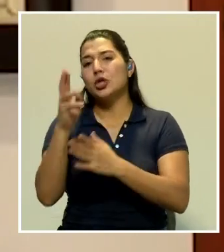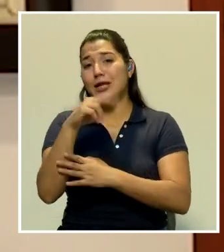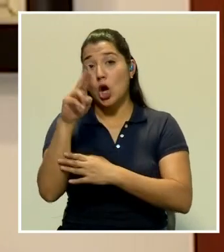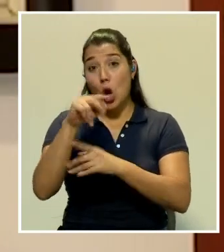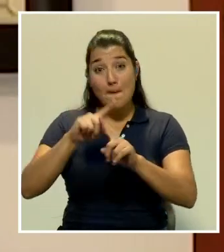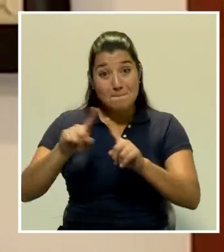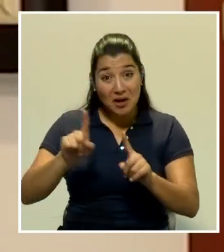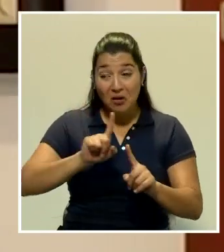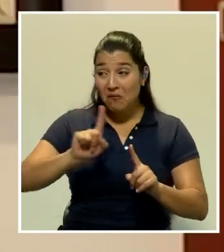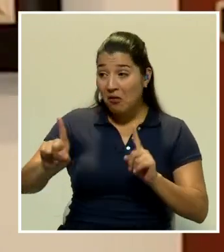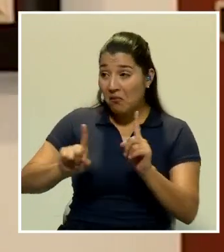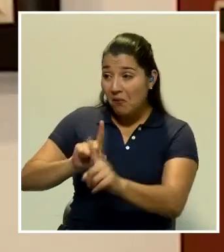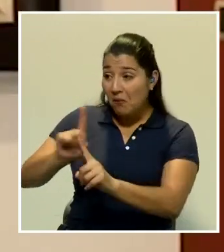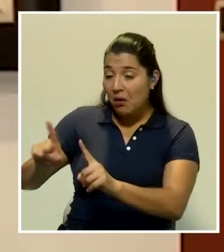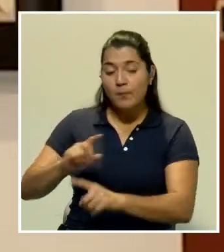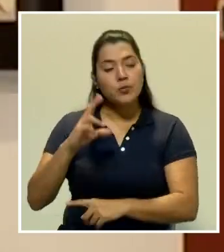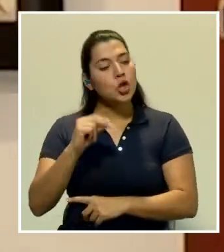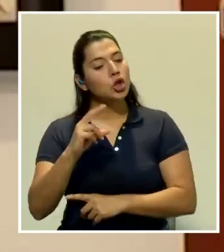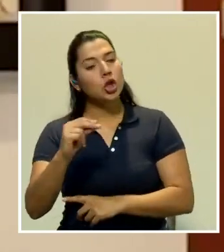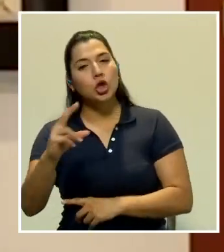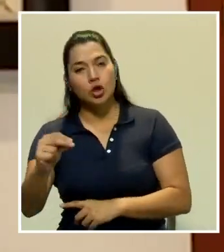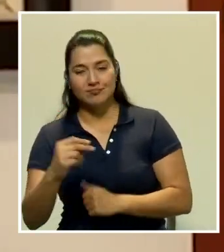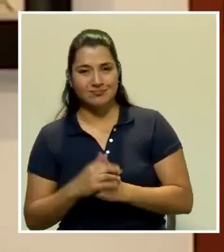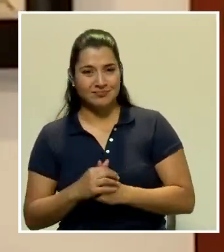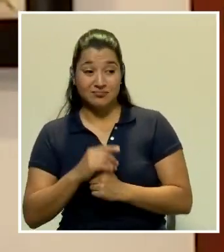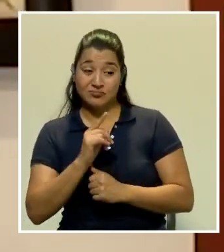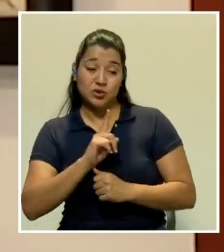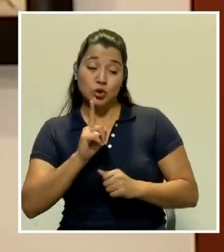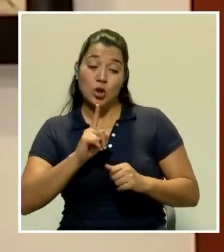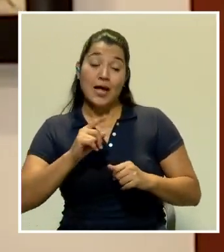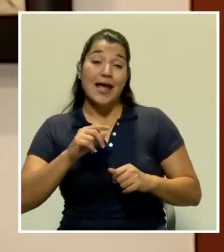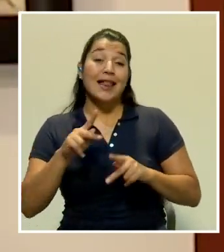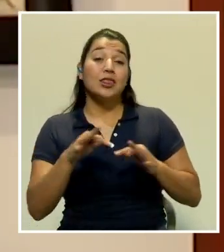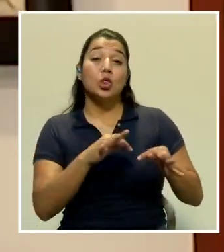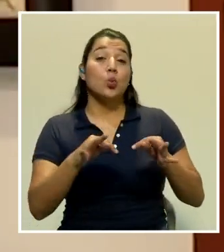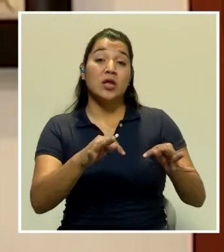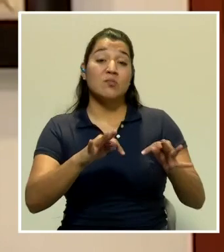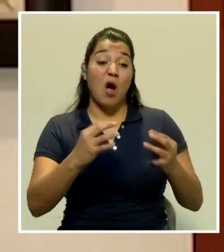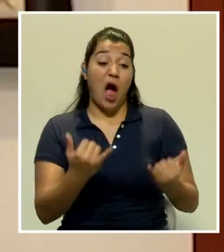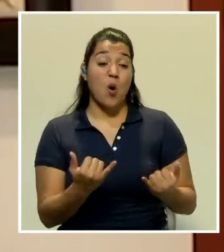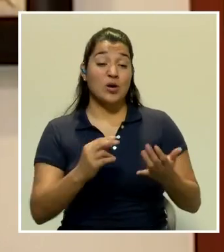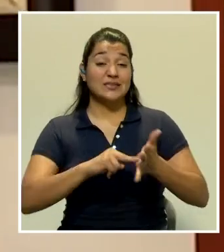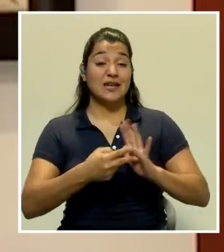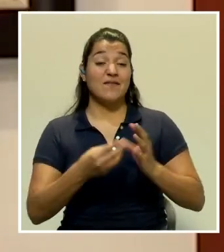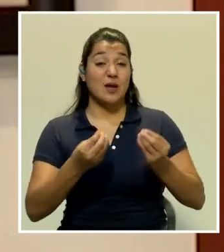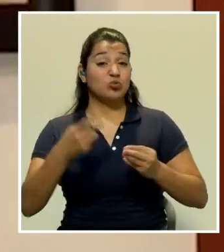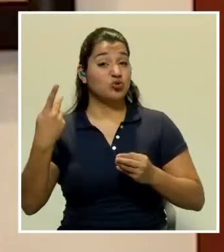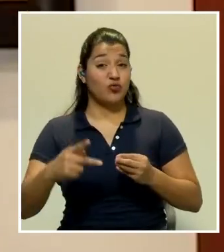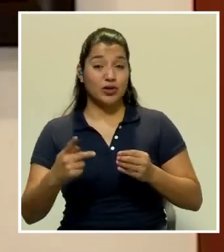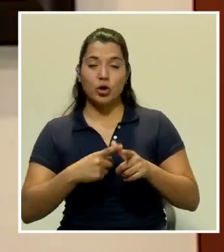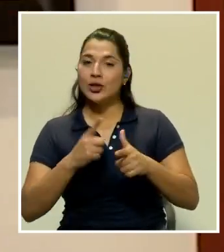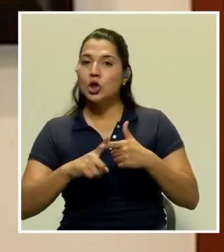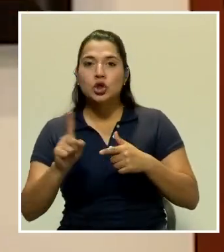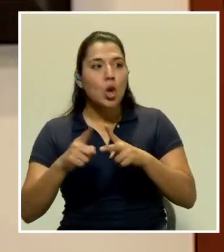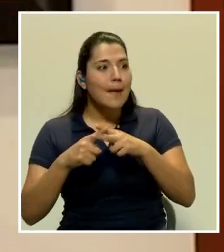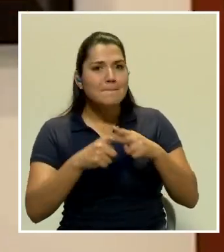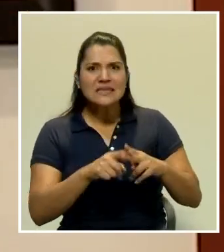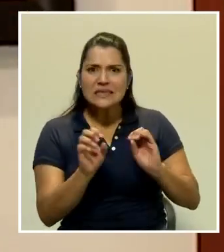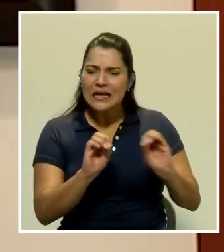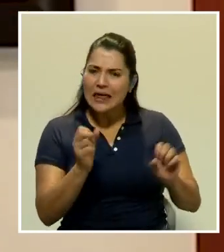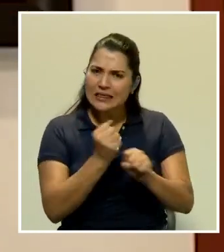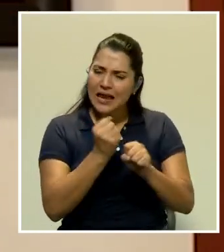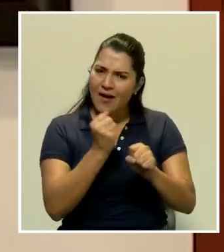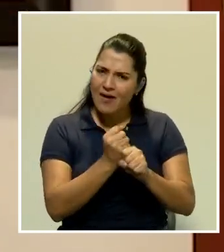no son económicamente viables y que el turismo es de riesgo, por tanto no le están prestando al sector. Es muy